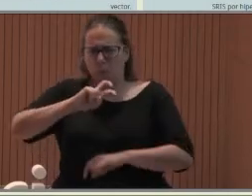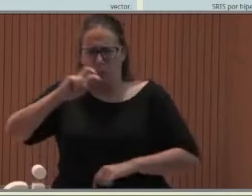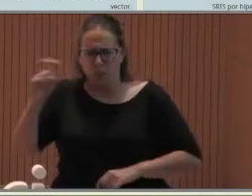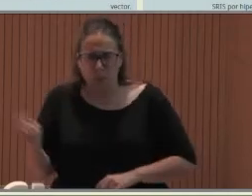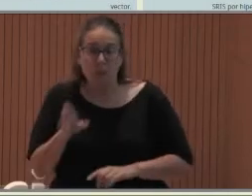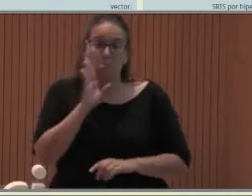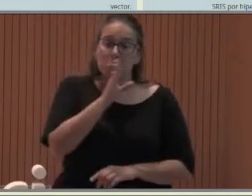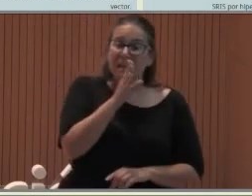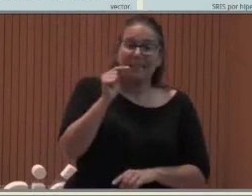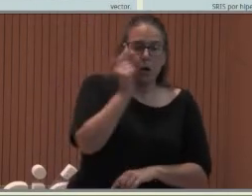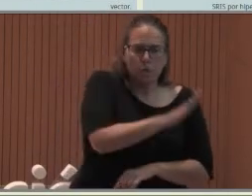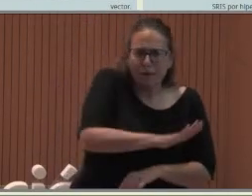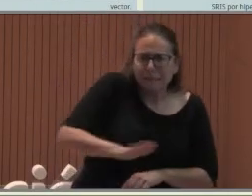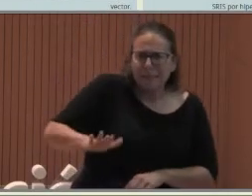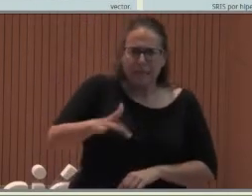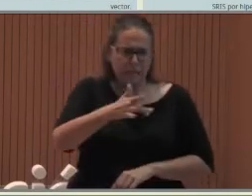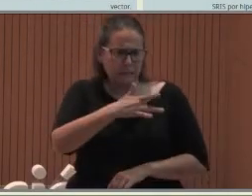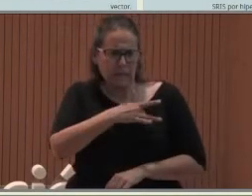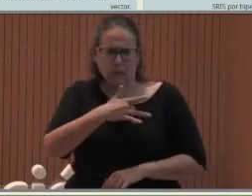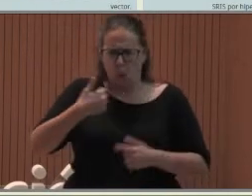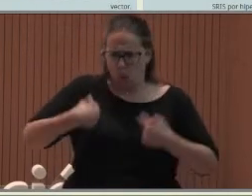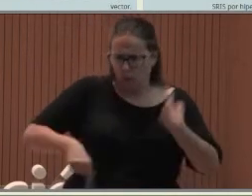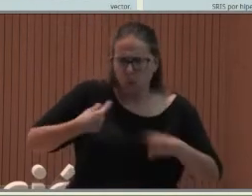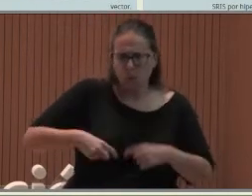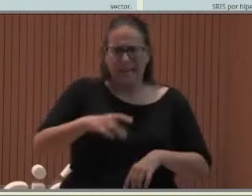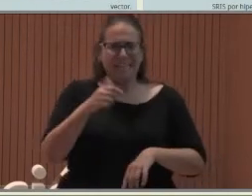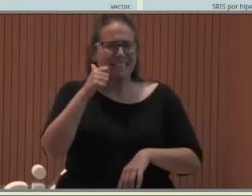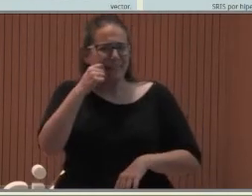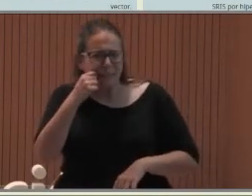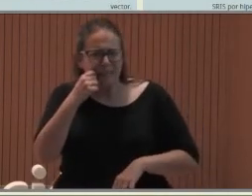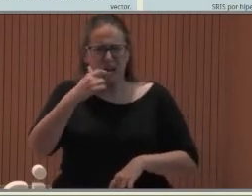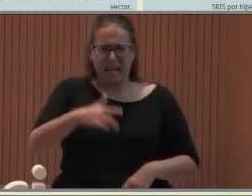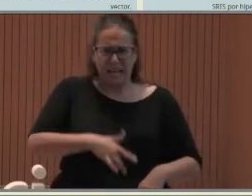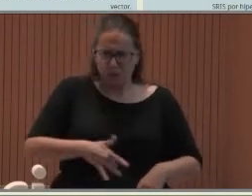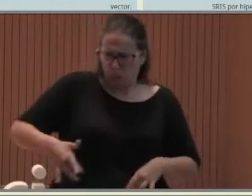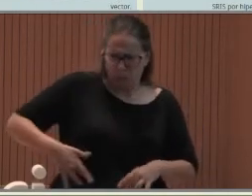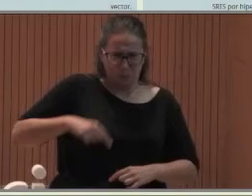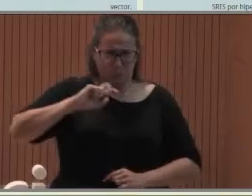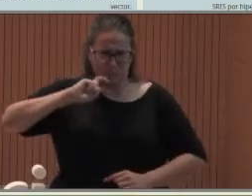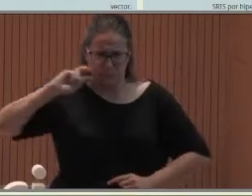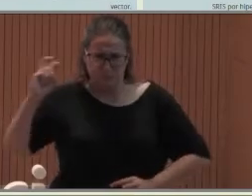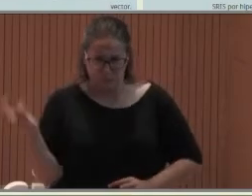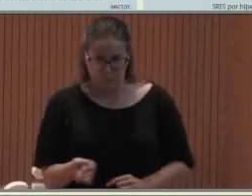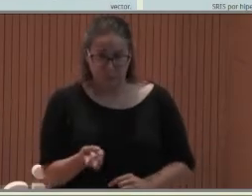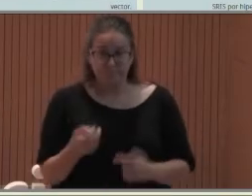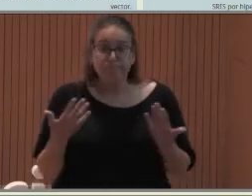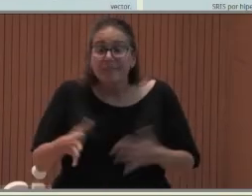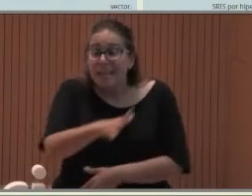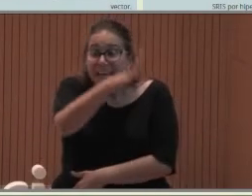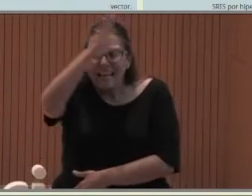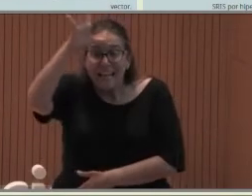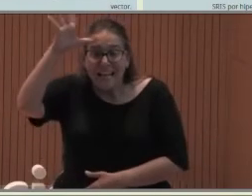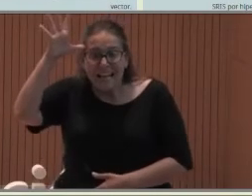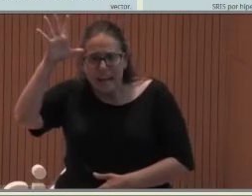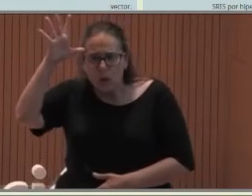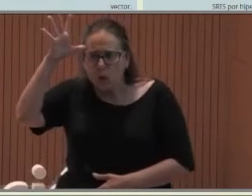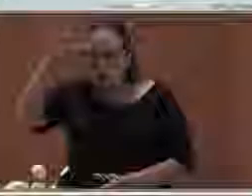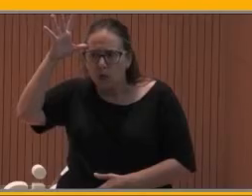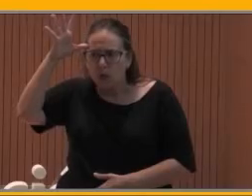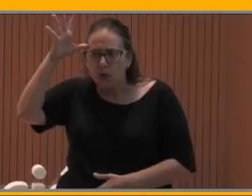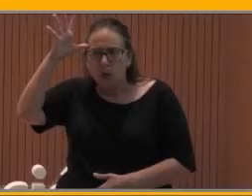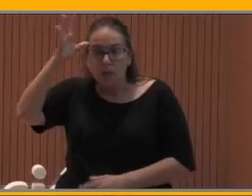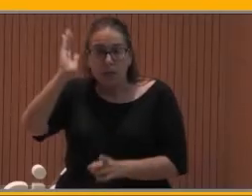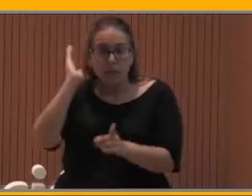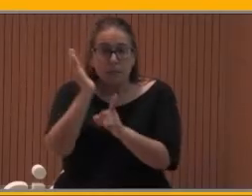mentales, neurológicas, cardiovasculares, dermatológicas, gastrointestinales. Por tanto, el calor tiene un amplio abanico